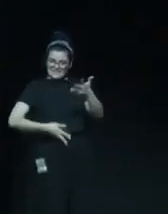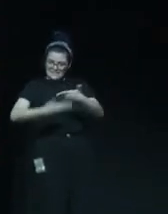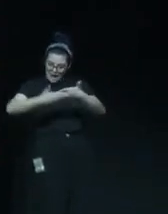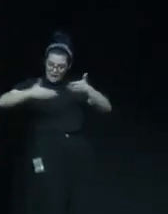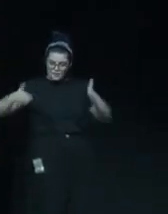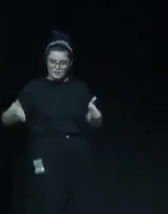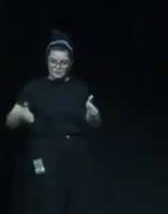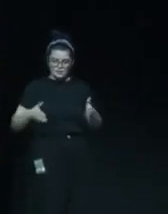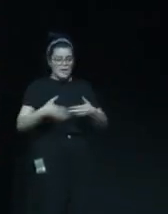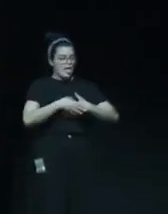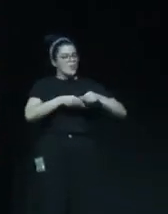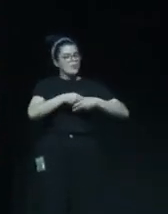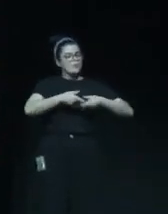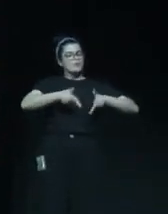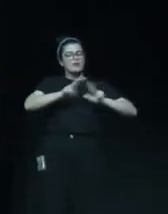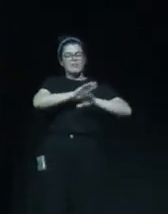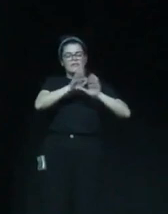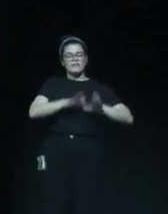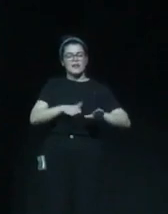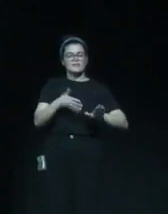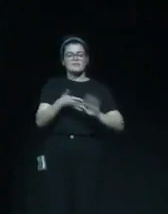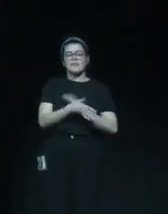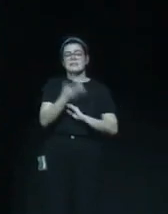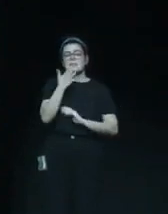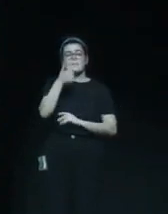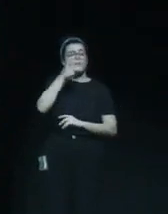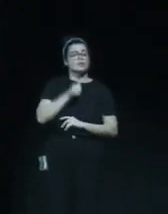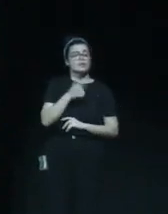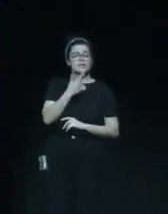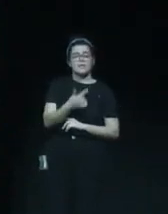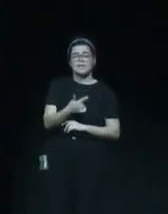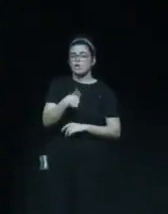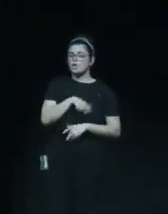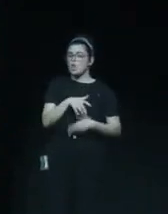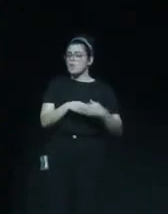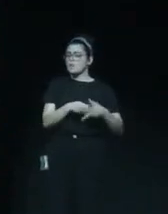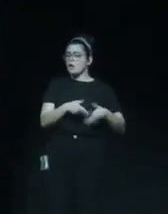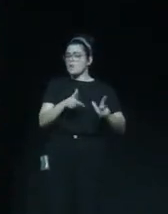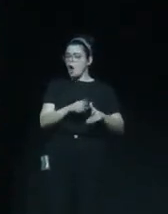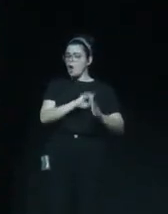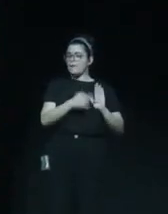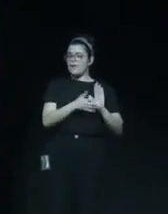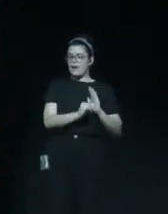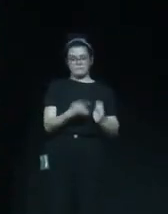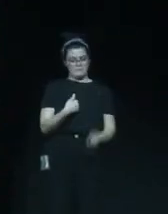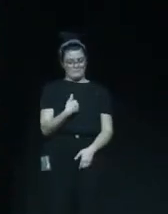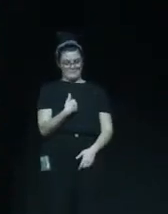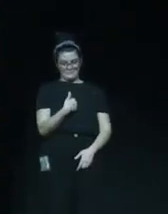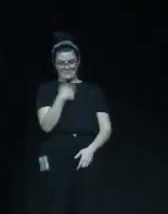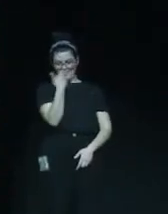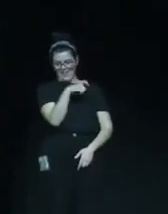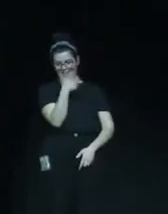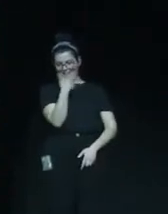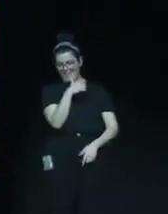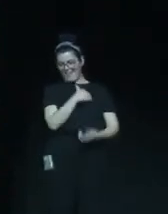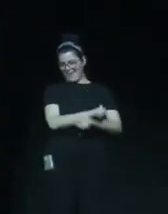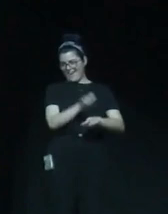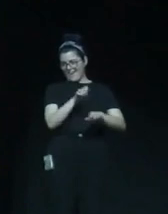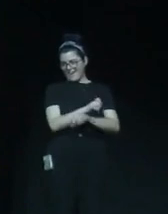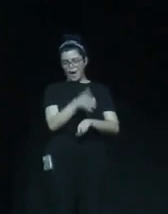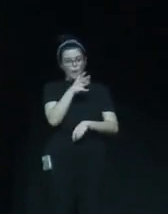democracia, cuando el presidente Pedro Sánchez dice que tenemos una democracia completa, yo me echo a reír. O sea, hay